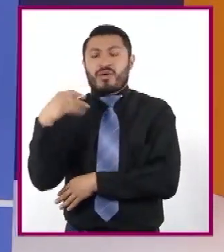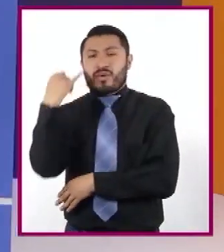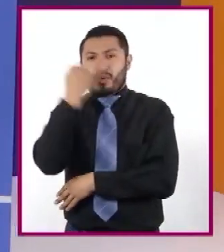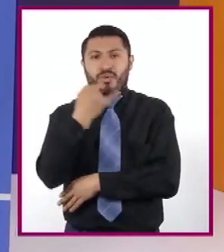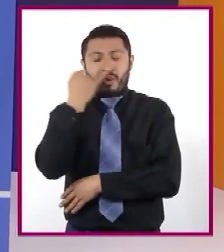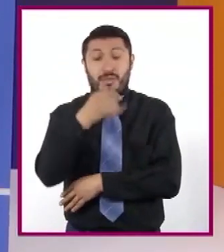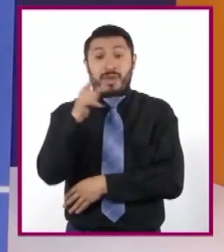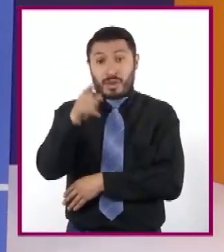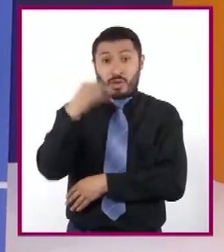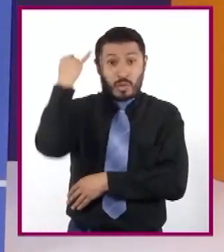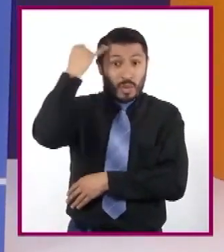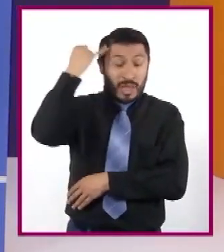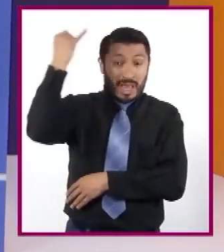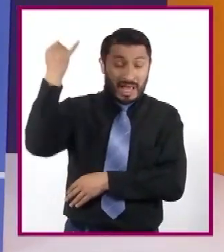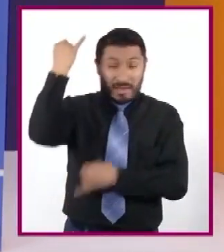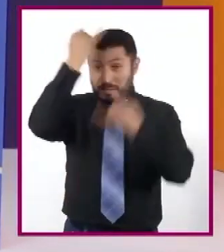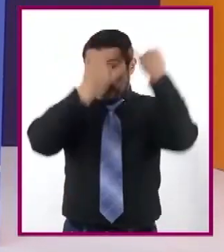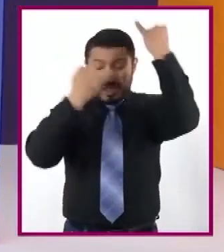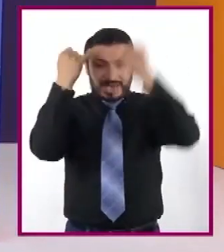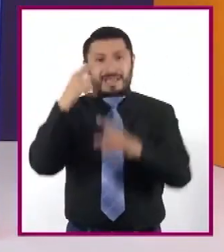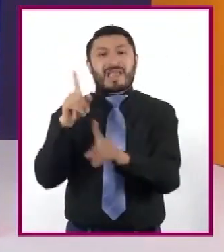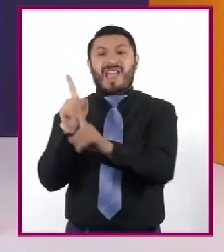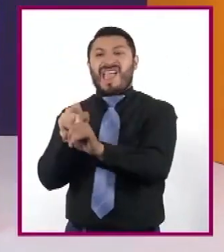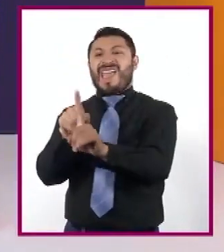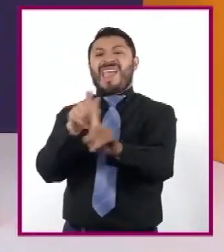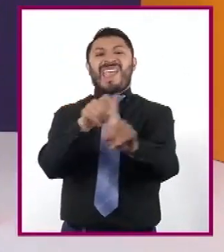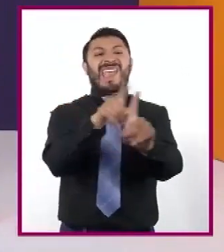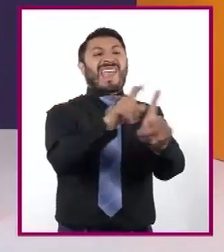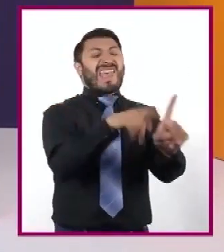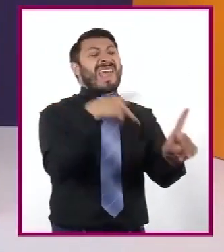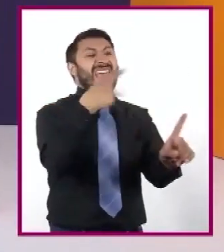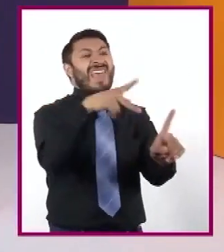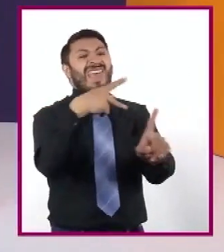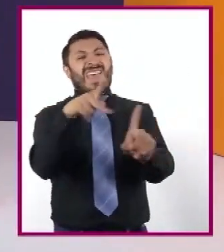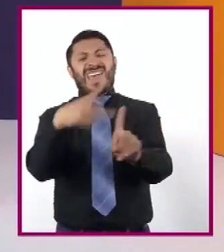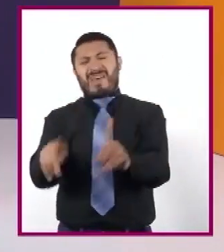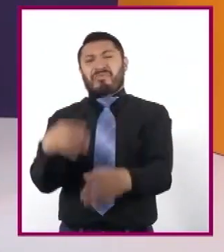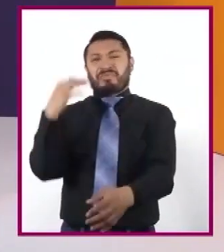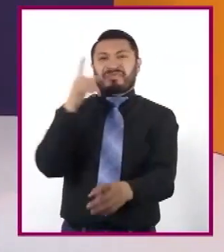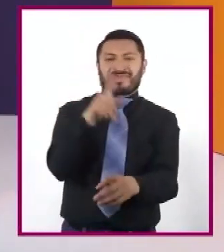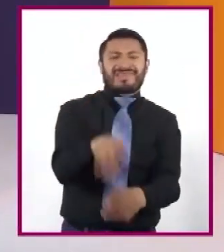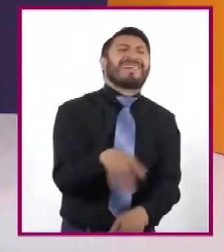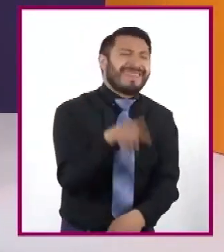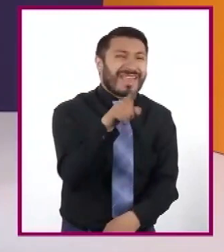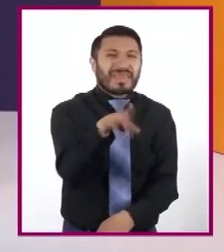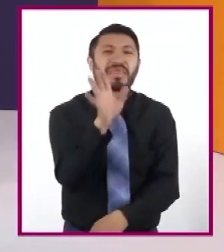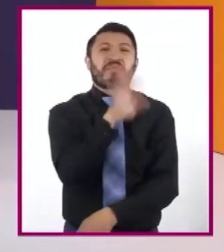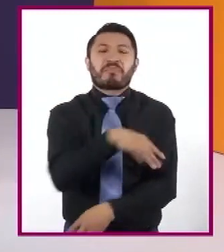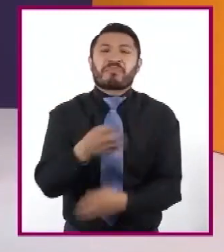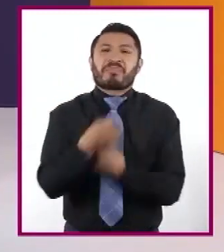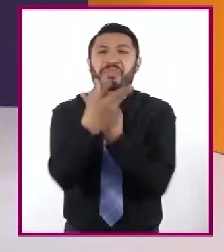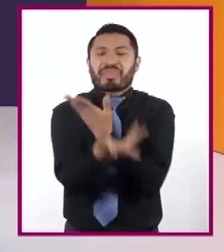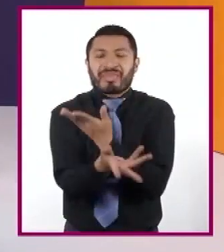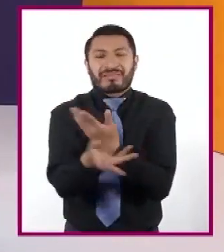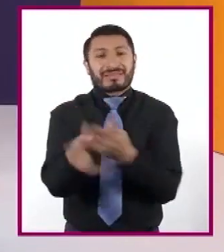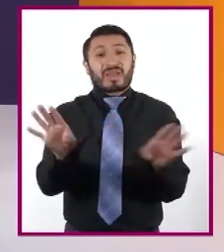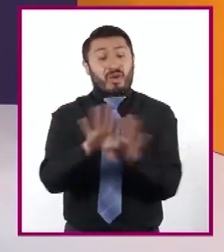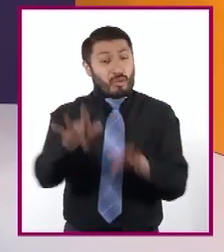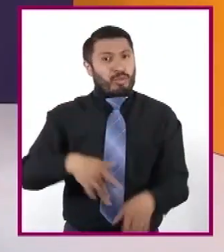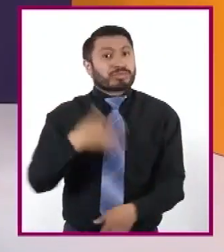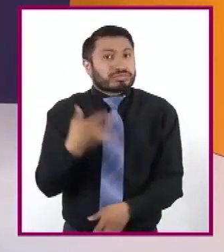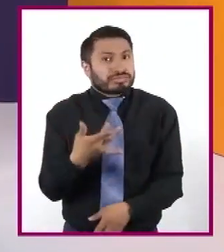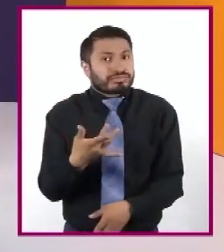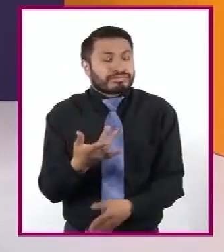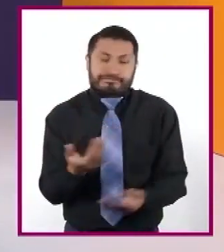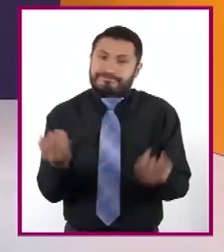se burlaran de ustedes todo el tiempo por la forma en cómo se expresan. ¿Cómo se sentirían? Pues lo